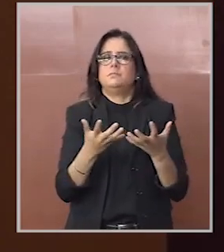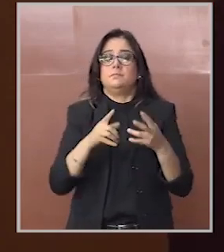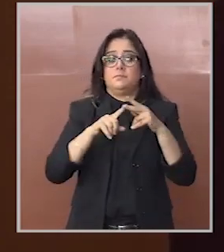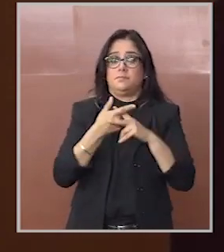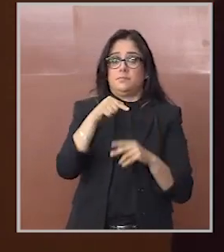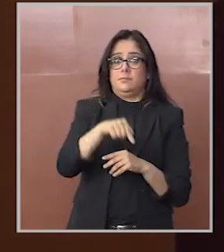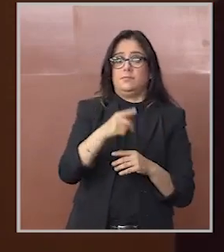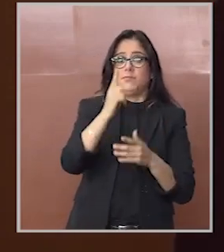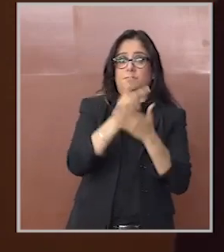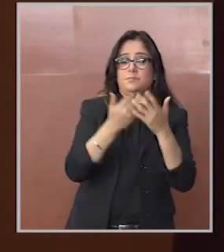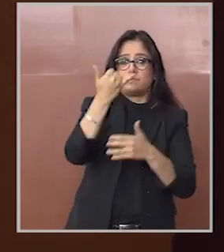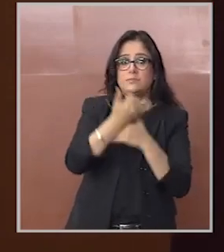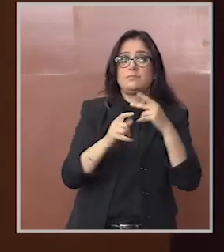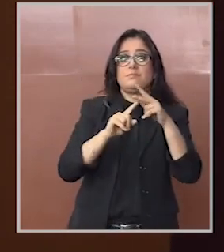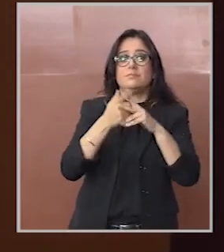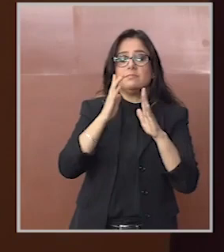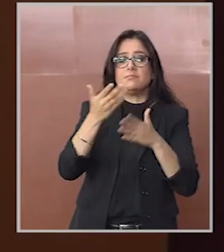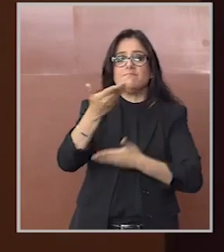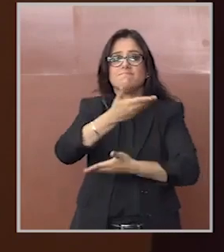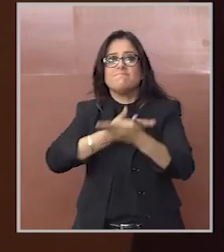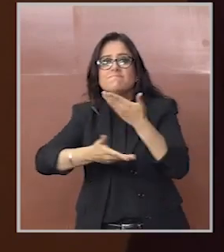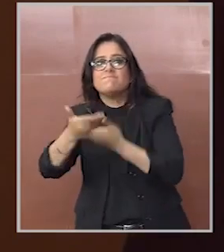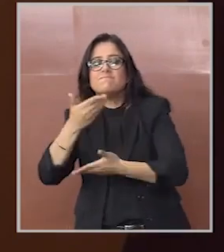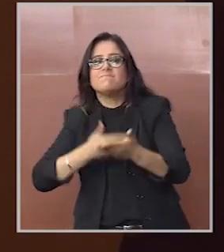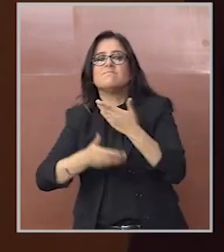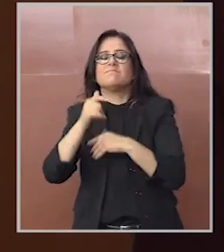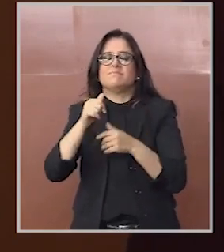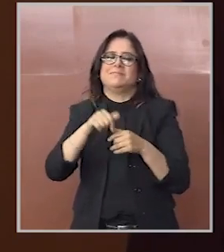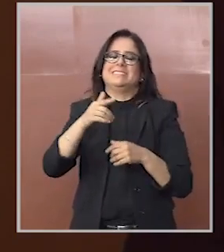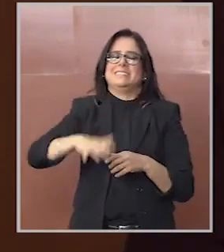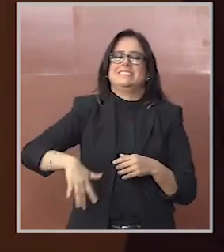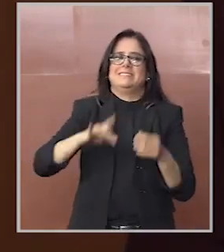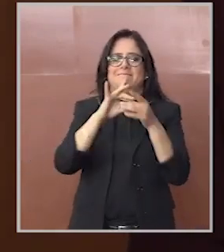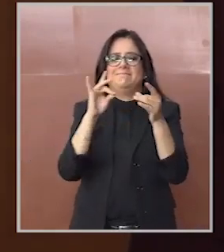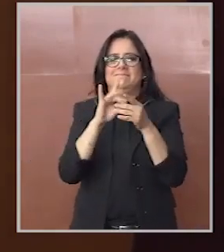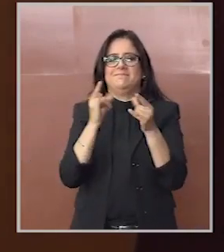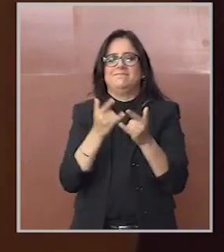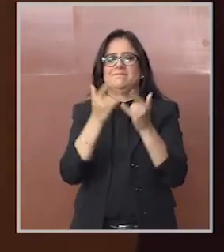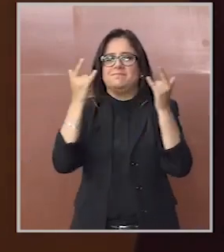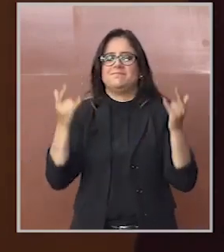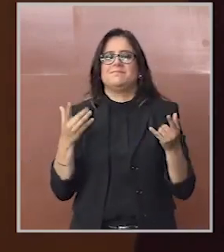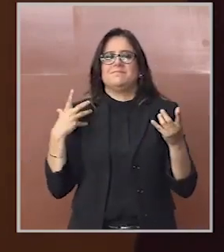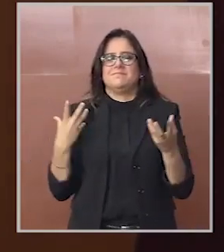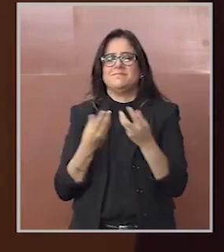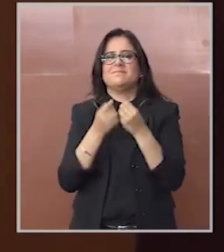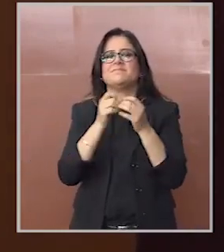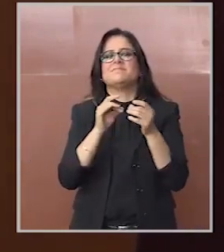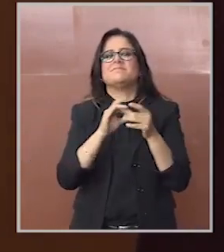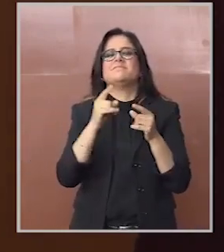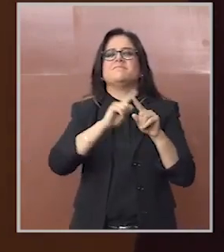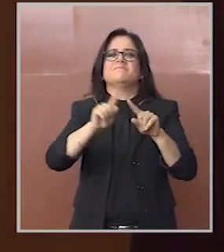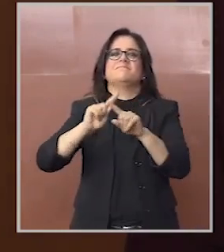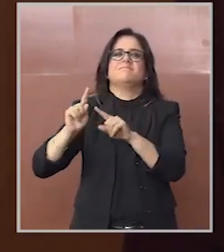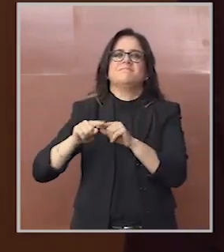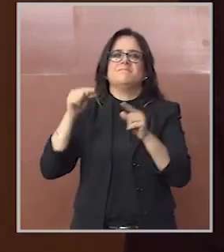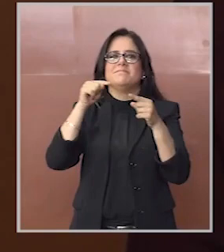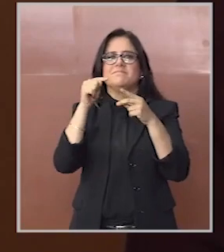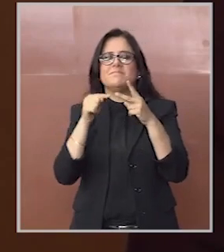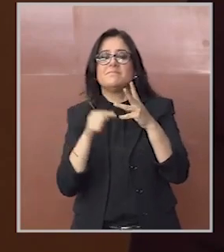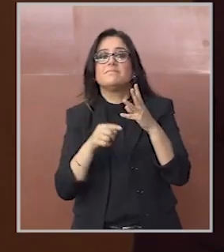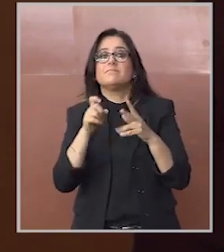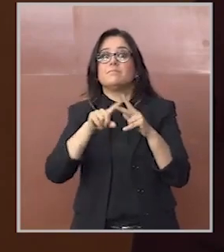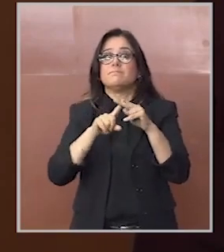De hecho cuando empezamos este proyecto y arrancamos el diálogo Esta es una anécdota que ya flor y también ha escuchado en distintas